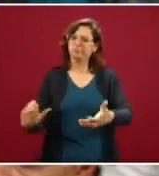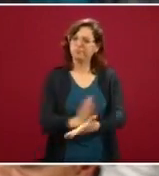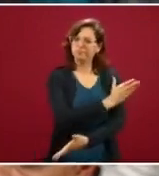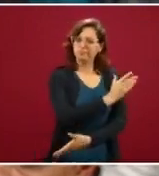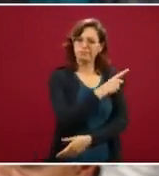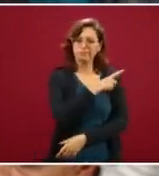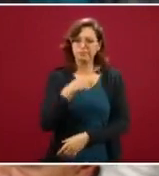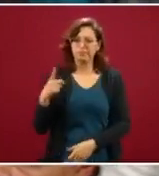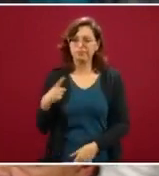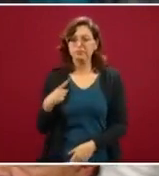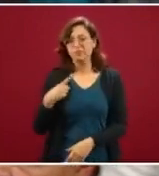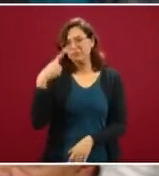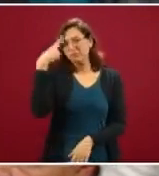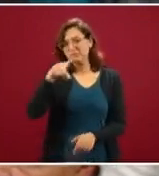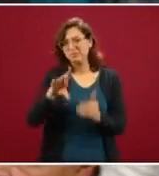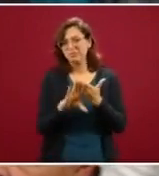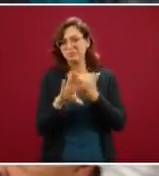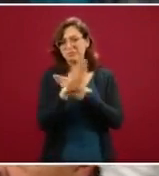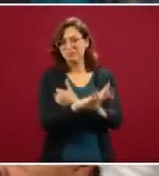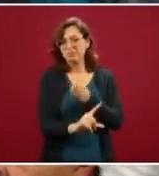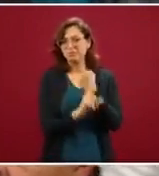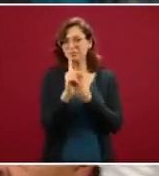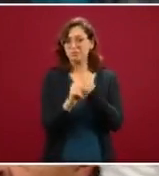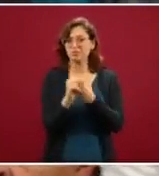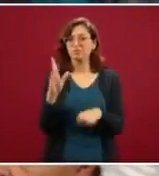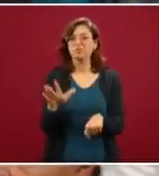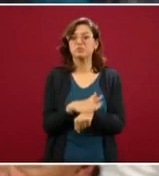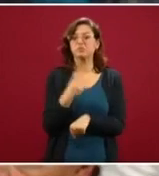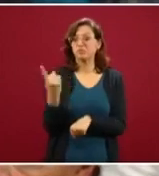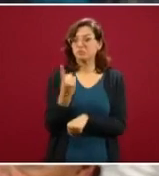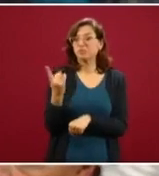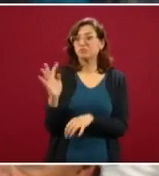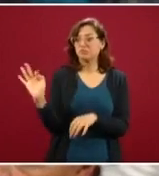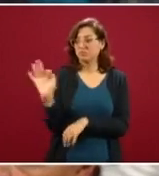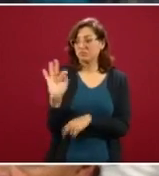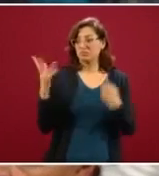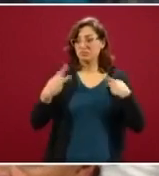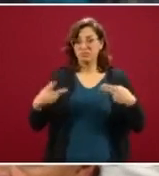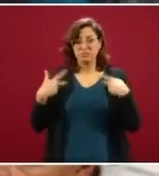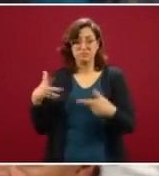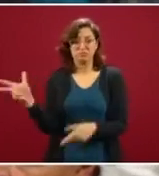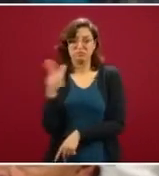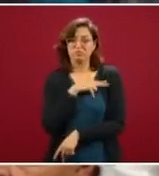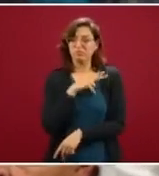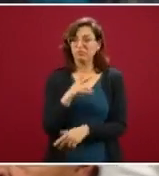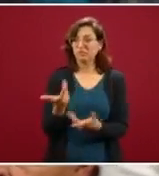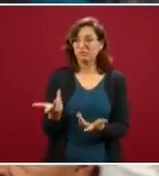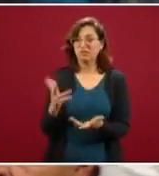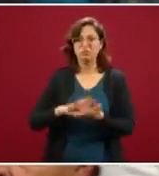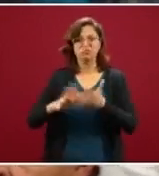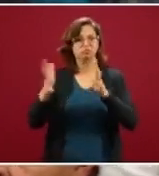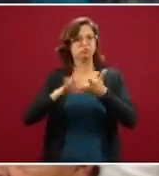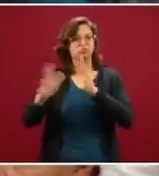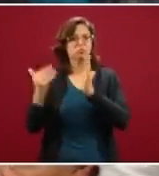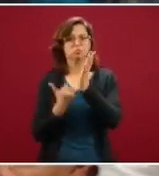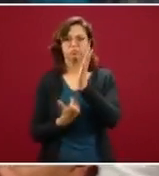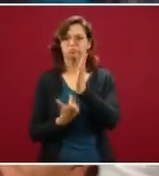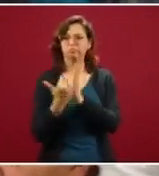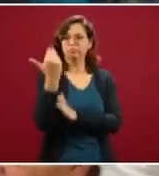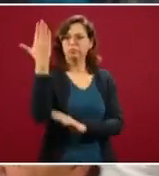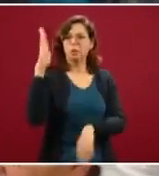esa manera evitar eso, porque también podría haber pues derramamiento de sangre? Creo que esto va aumentando de violencia, y si